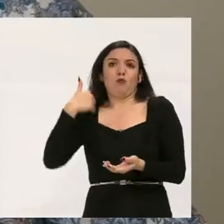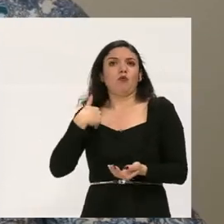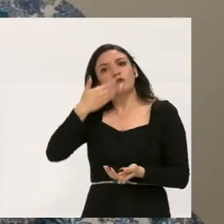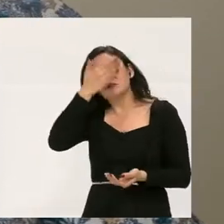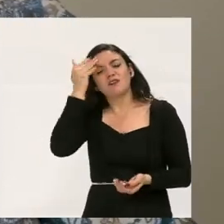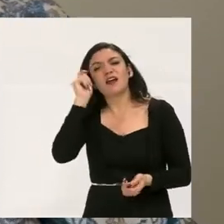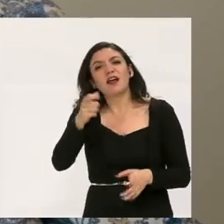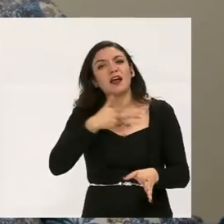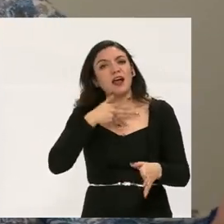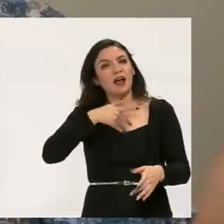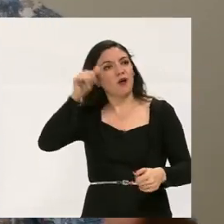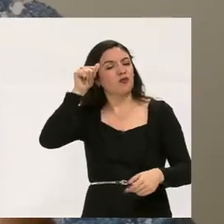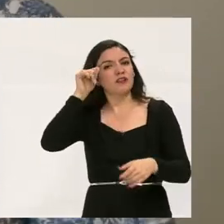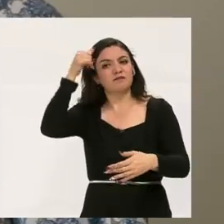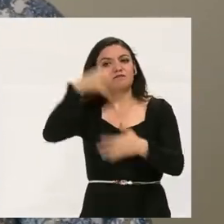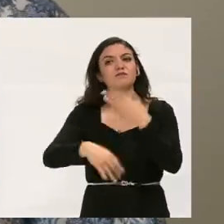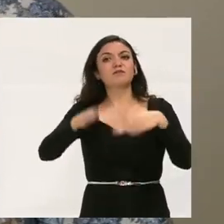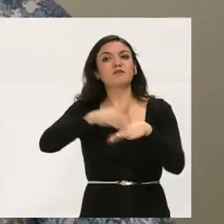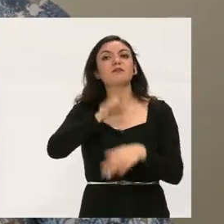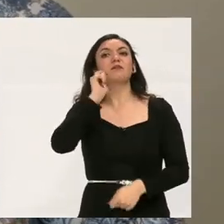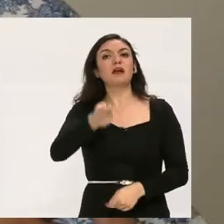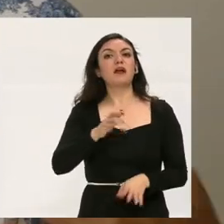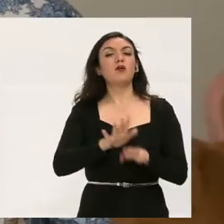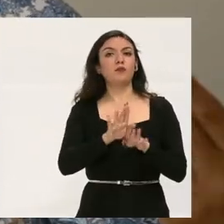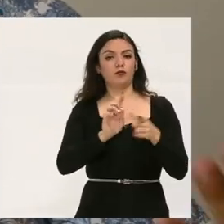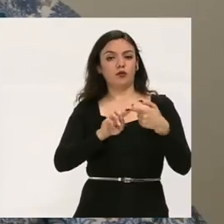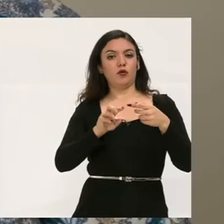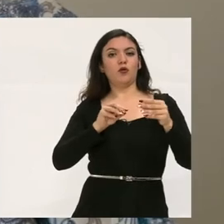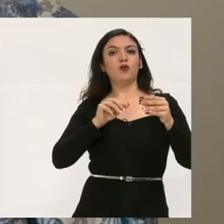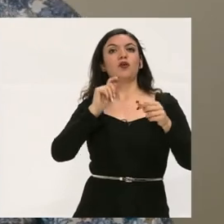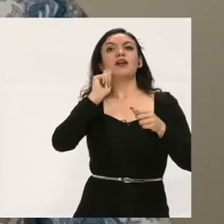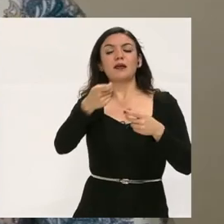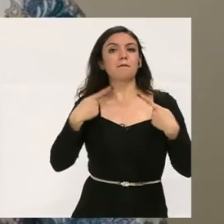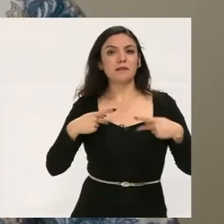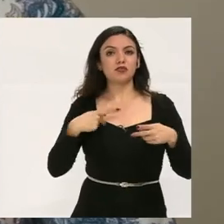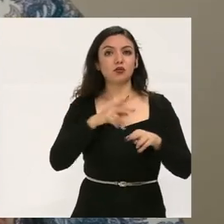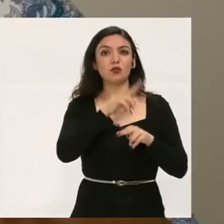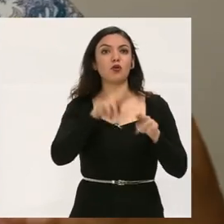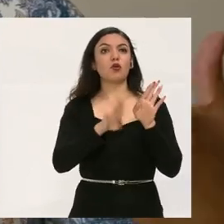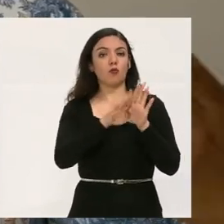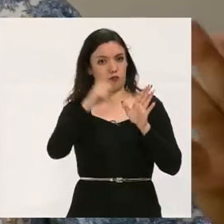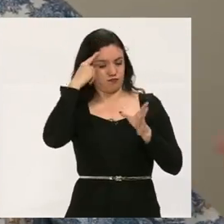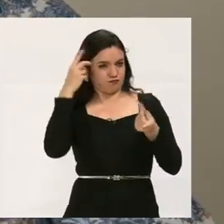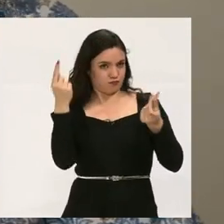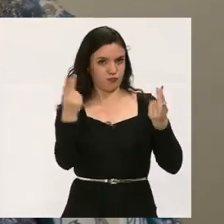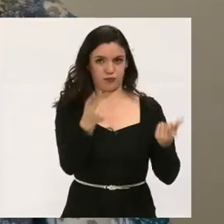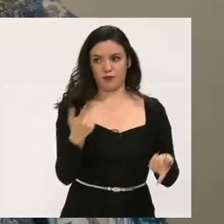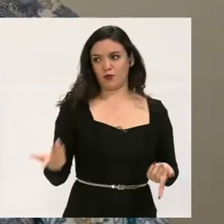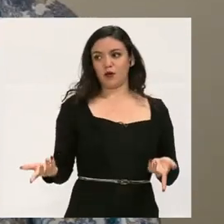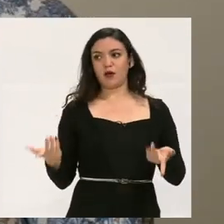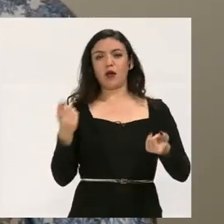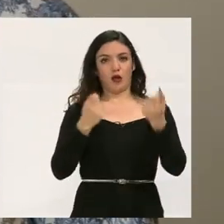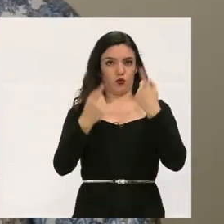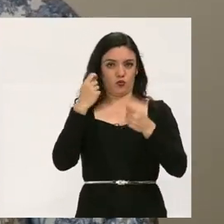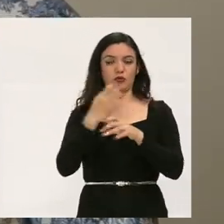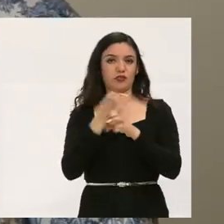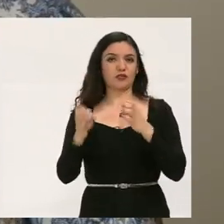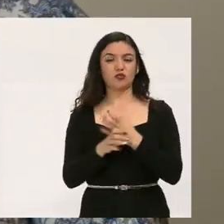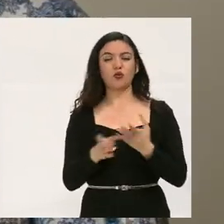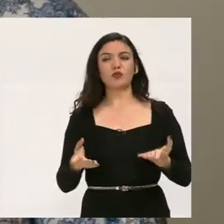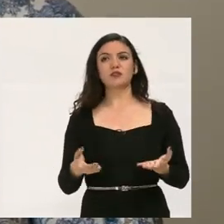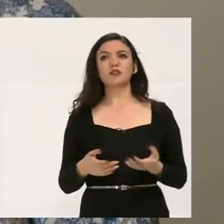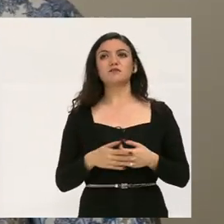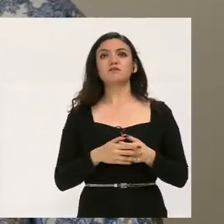no sabía que había más allá de osea que había de autismo que eran personas muy capaces en algunos en